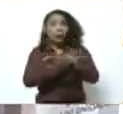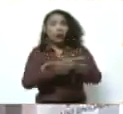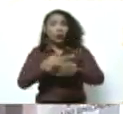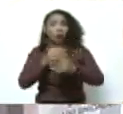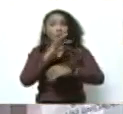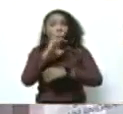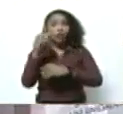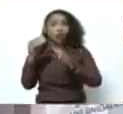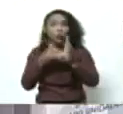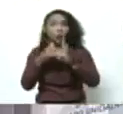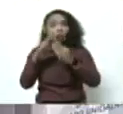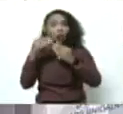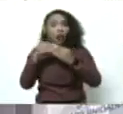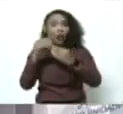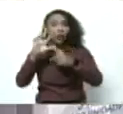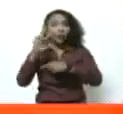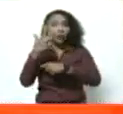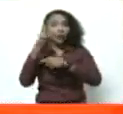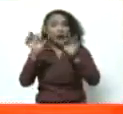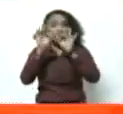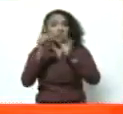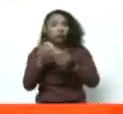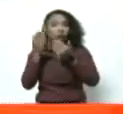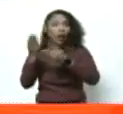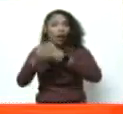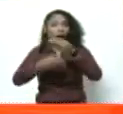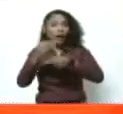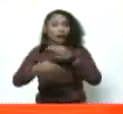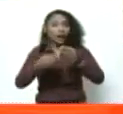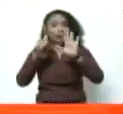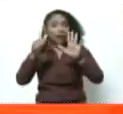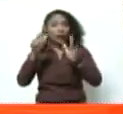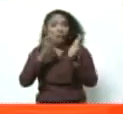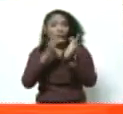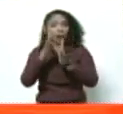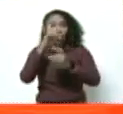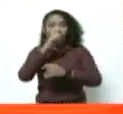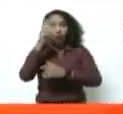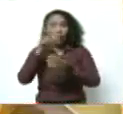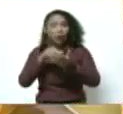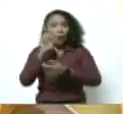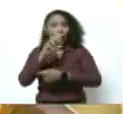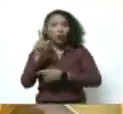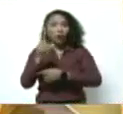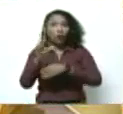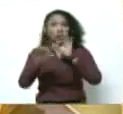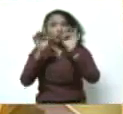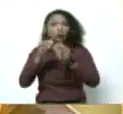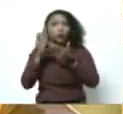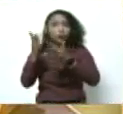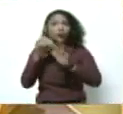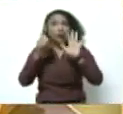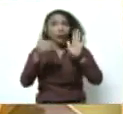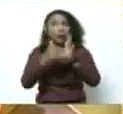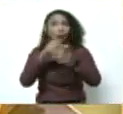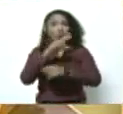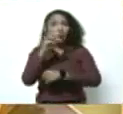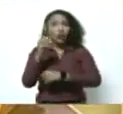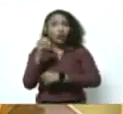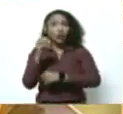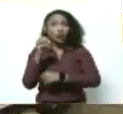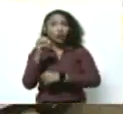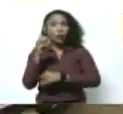$6,400,000. La tercera donación, realizada el 6 de abril del año 2021, se donó 6.200 unidades de insumo